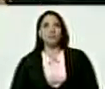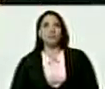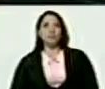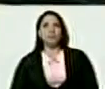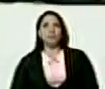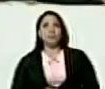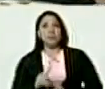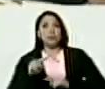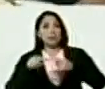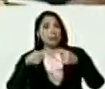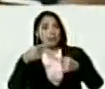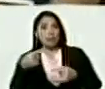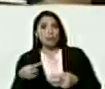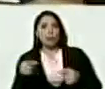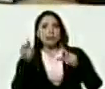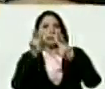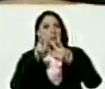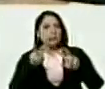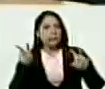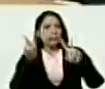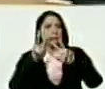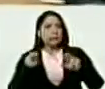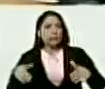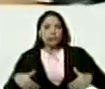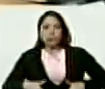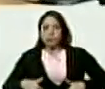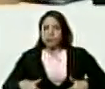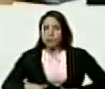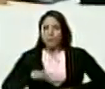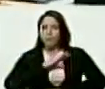Y después de arduas investigaciones